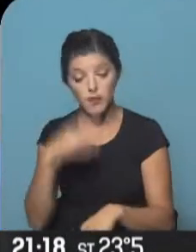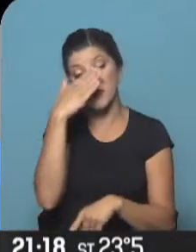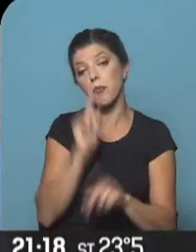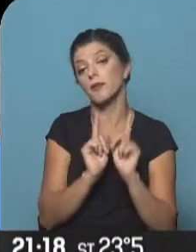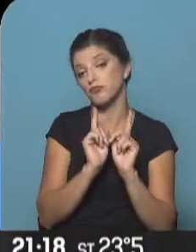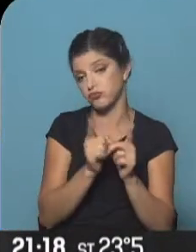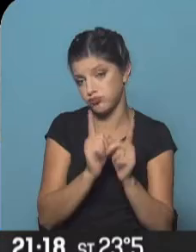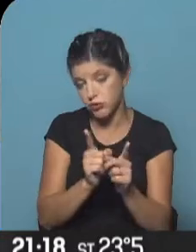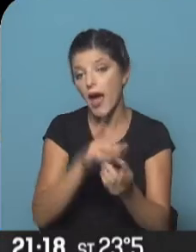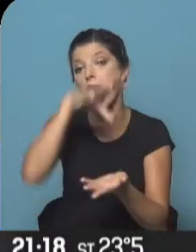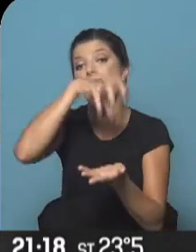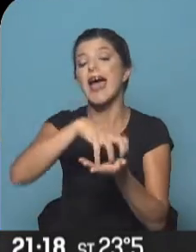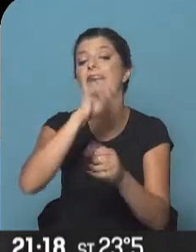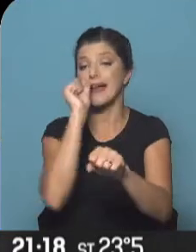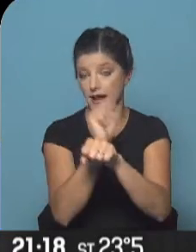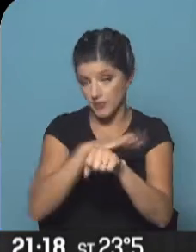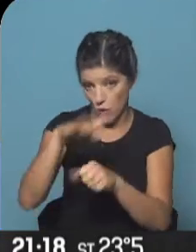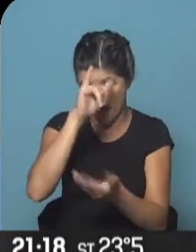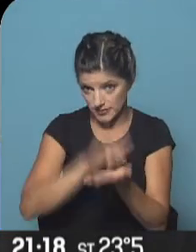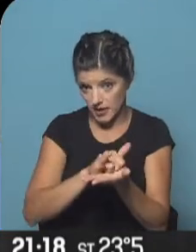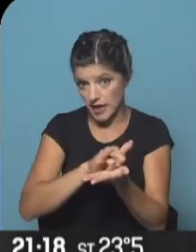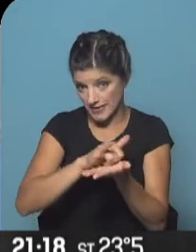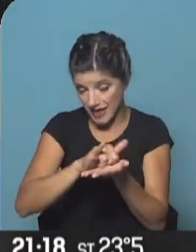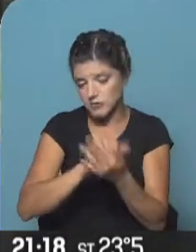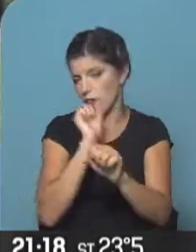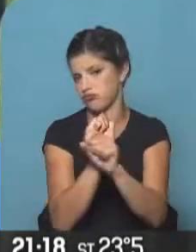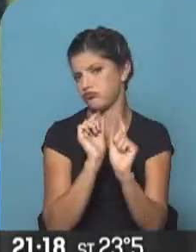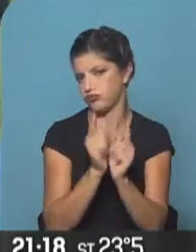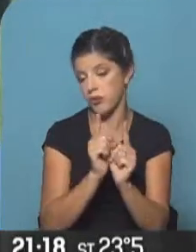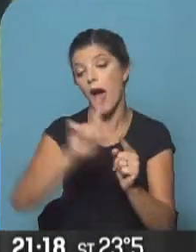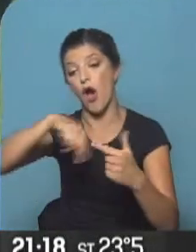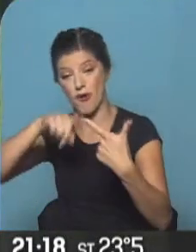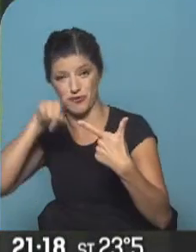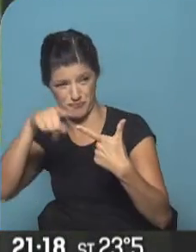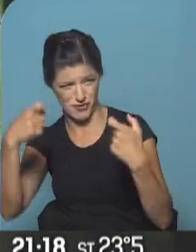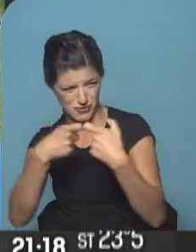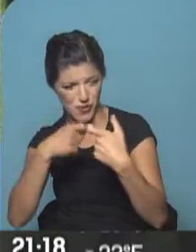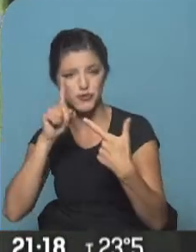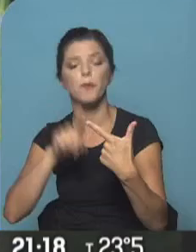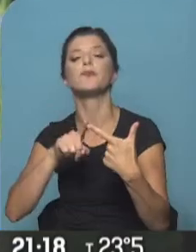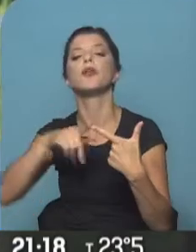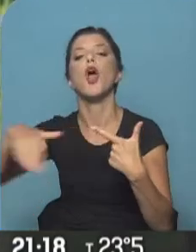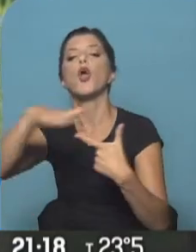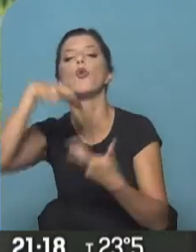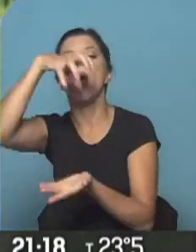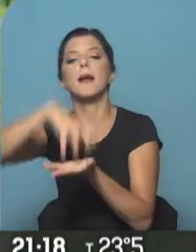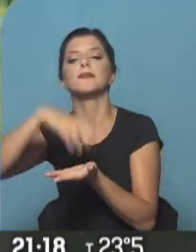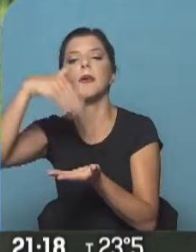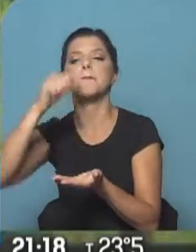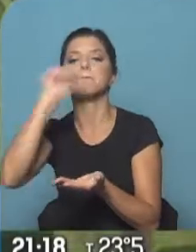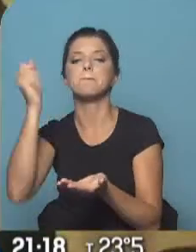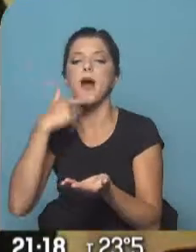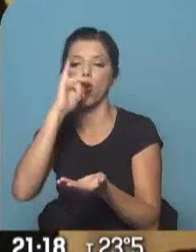la cárcel de Ezeiza, mientras que reiteramos que de Sousa también está detenido, pero en el penal de Marcos Paz.